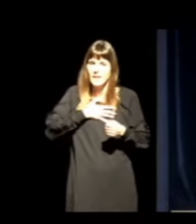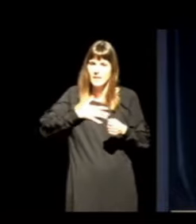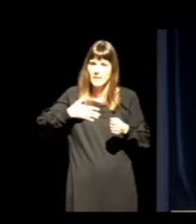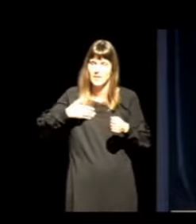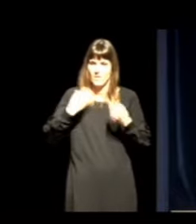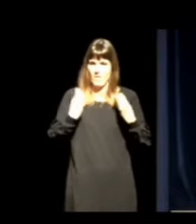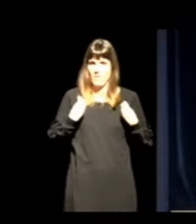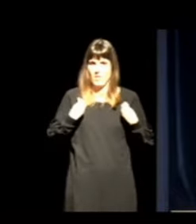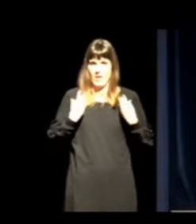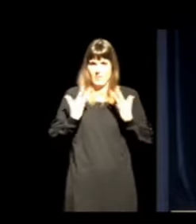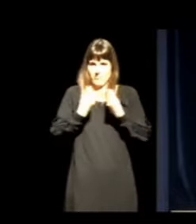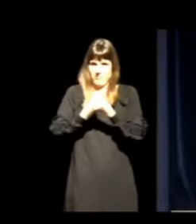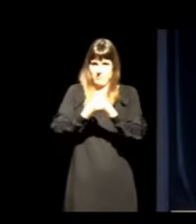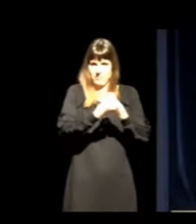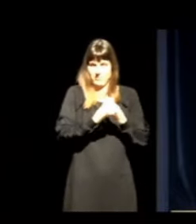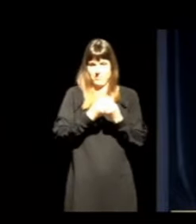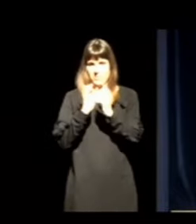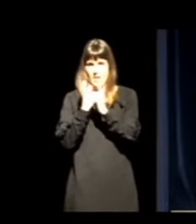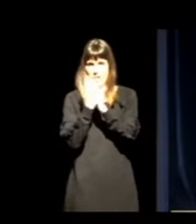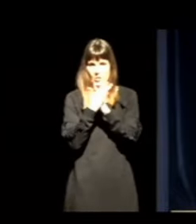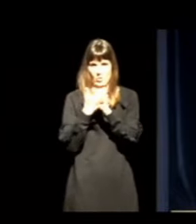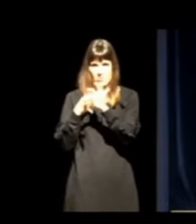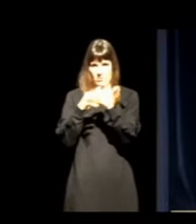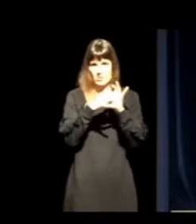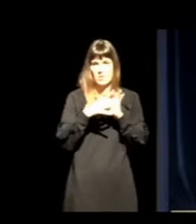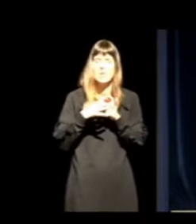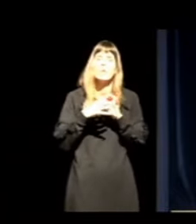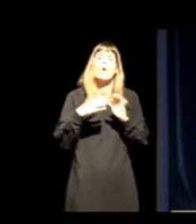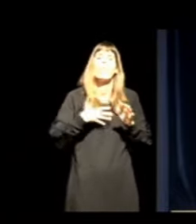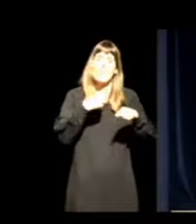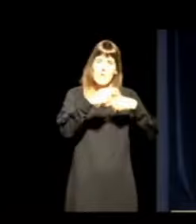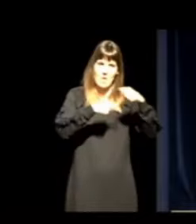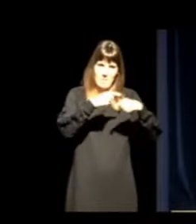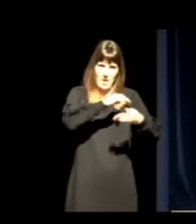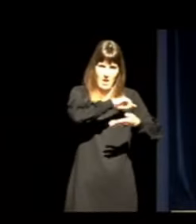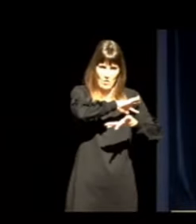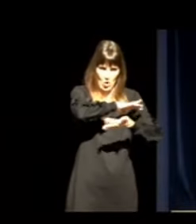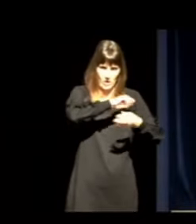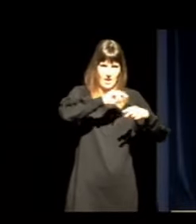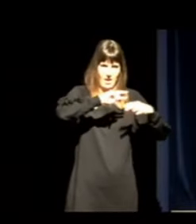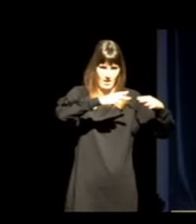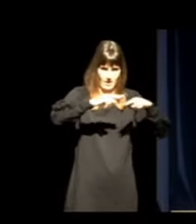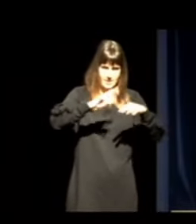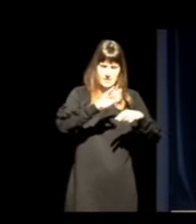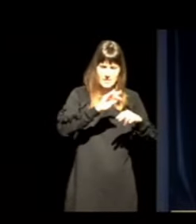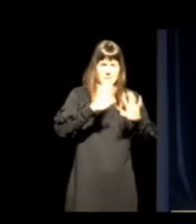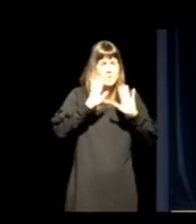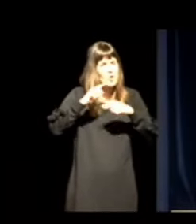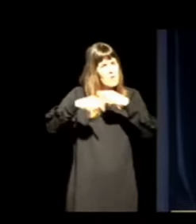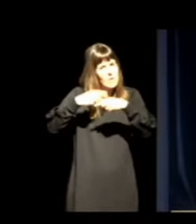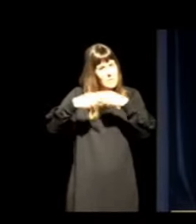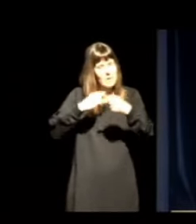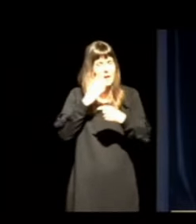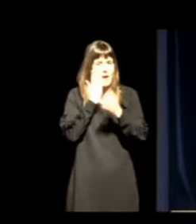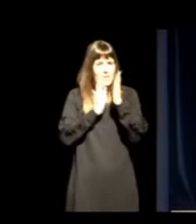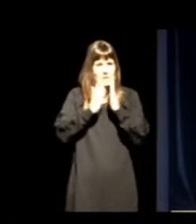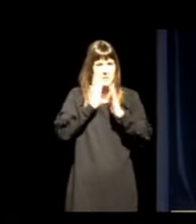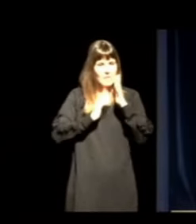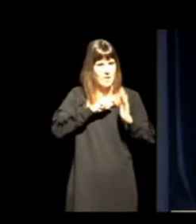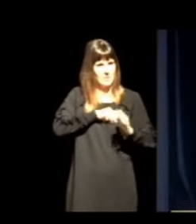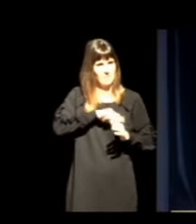que me acompañen en mi vida, que también puede haber miembros de la familia biológica. Pero yo puedo crear mi familia afectiva, mi familia